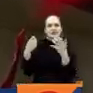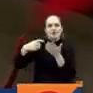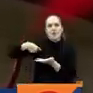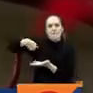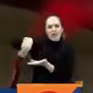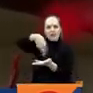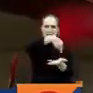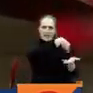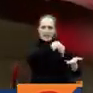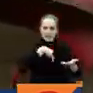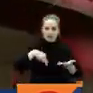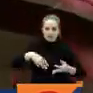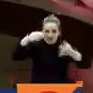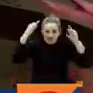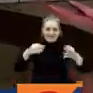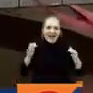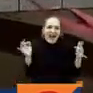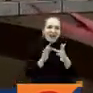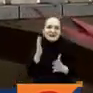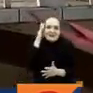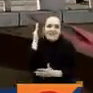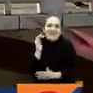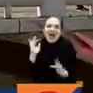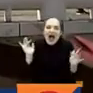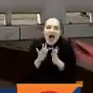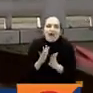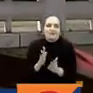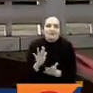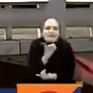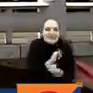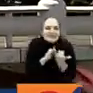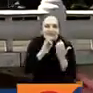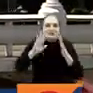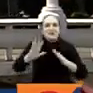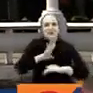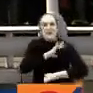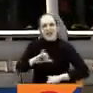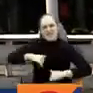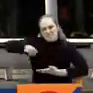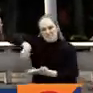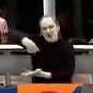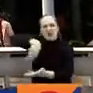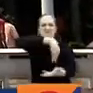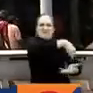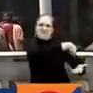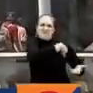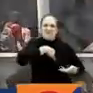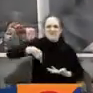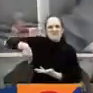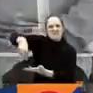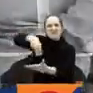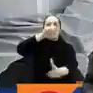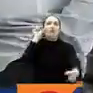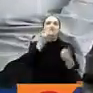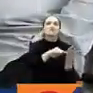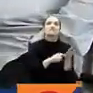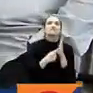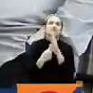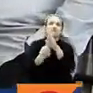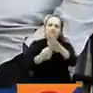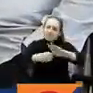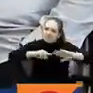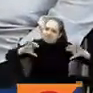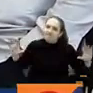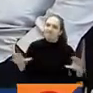que son prácticamente el alma, la emoción de los caleños, se van a tomar la ciudad con el objetivo, por supuesto, de